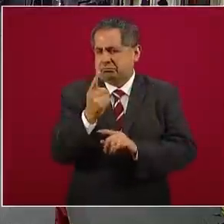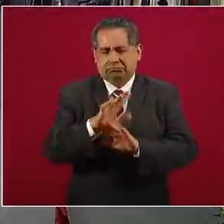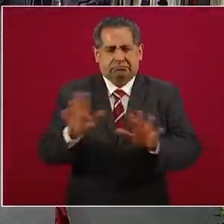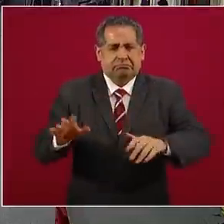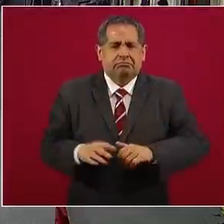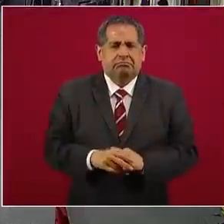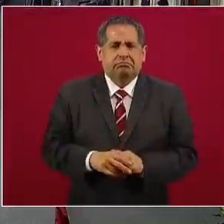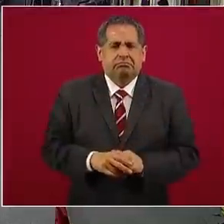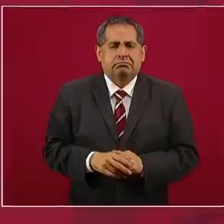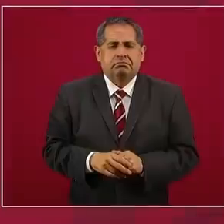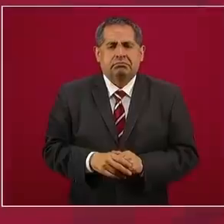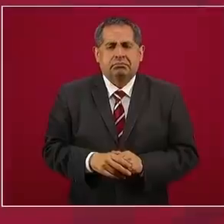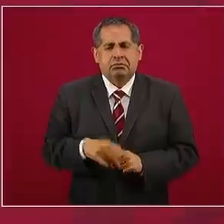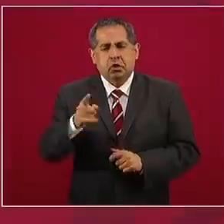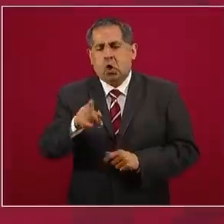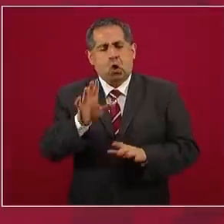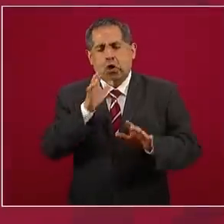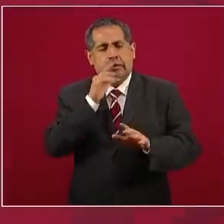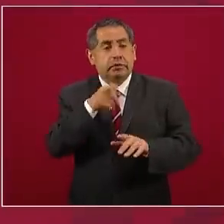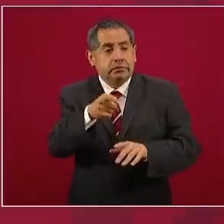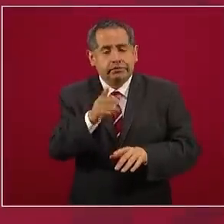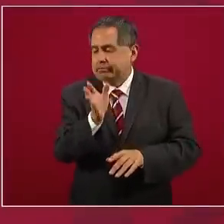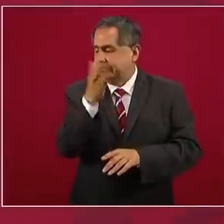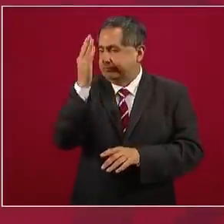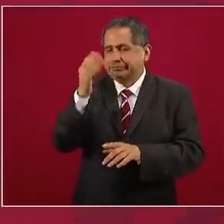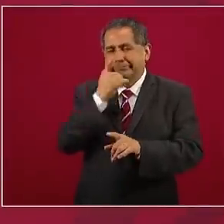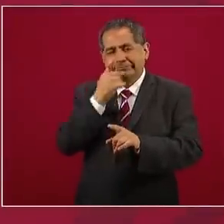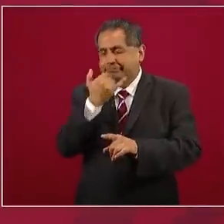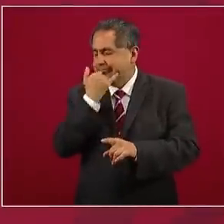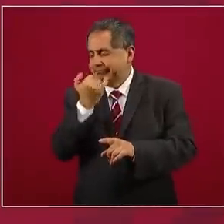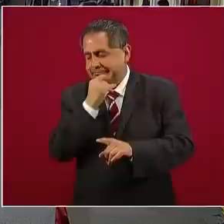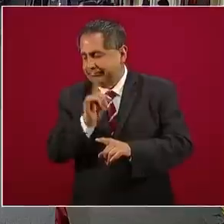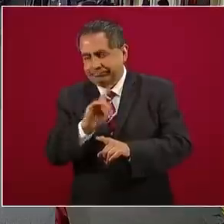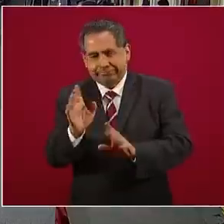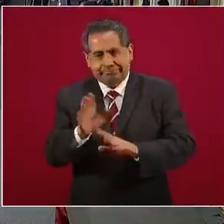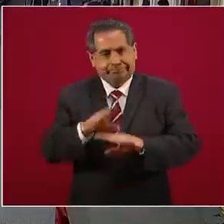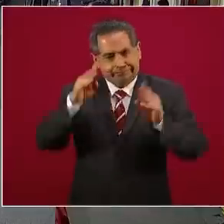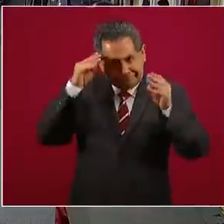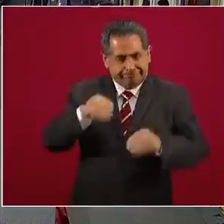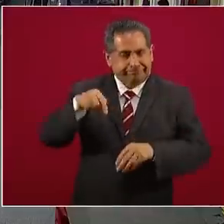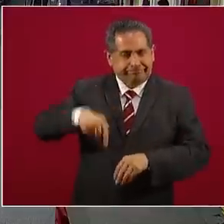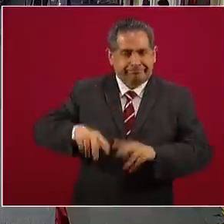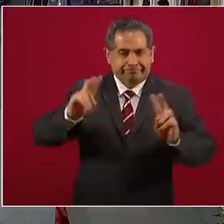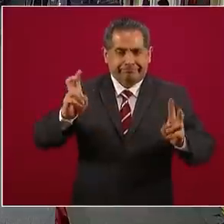Va a haber bateo el día de hoy. A ver el tema.